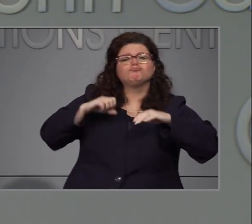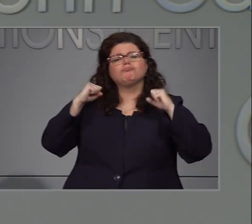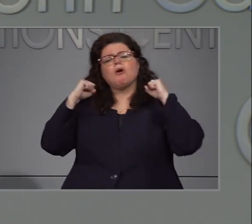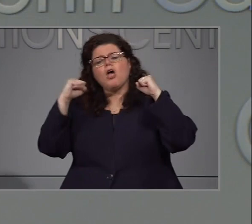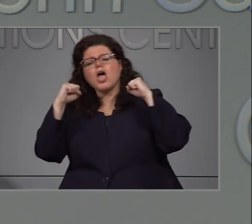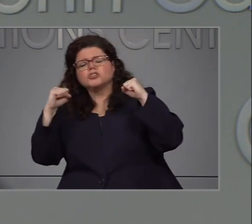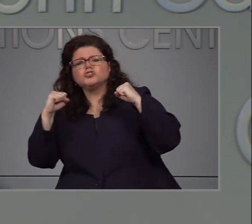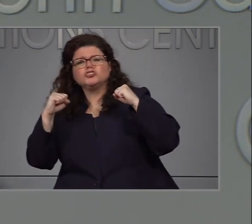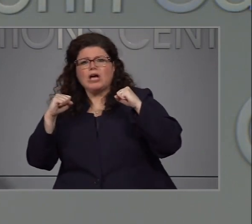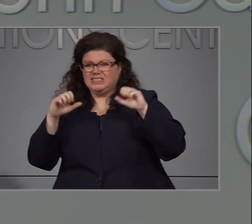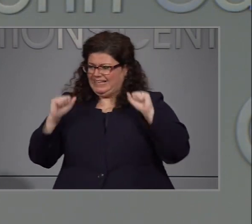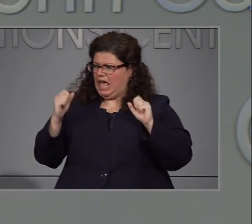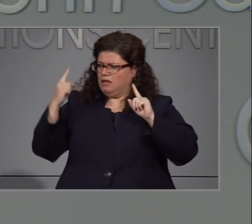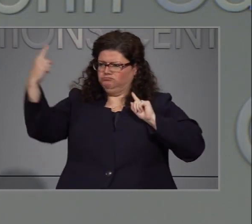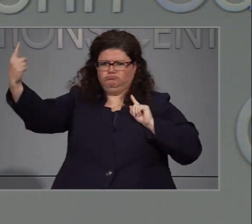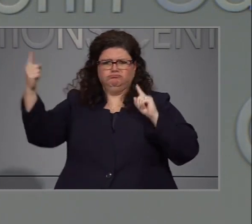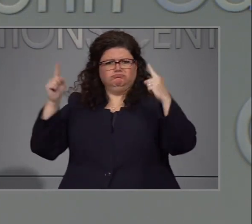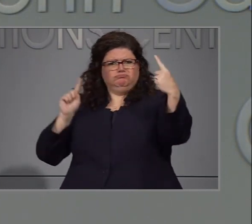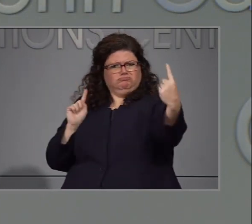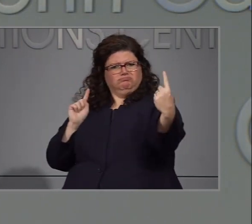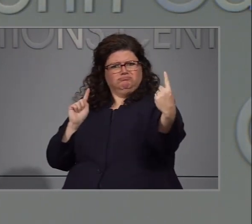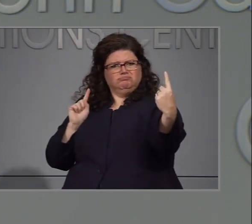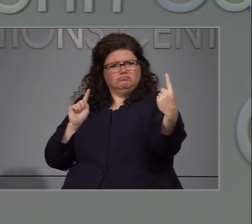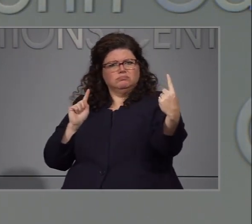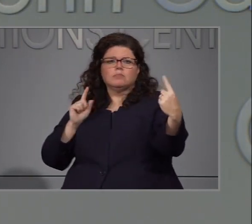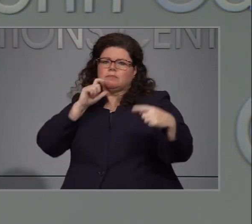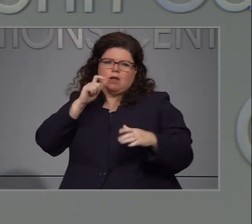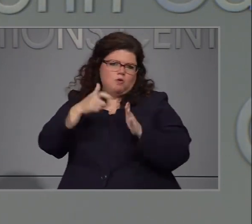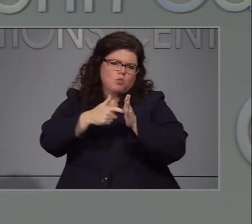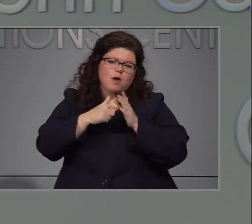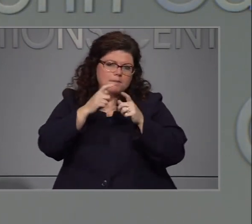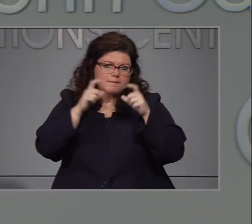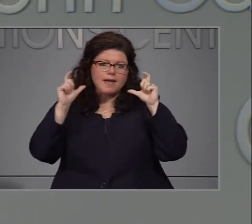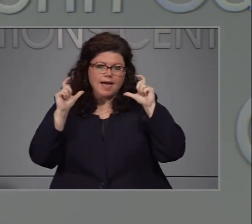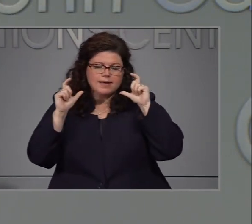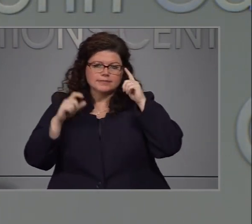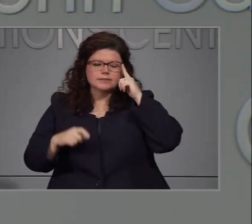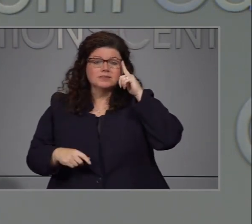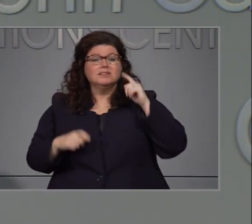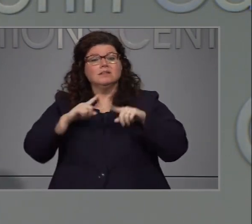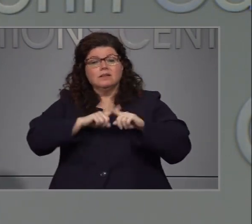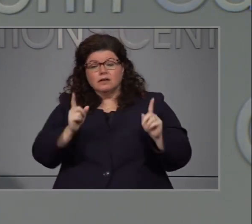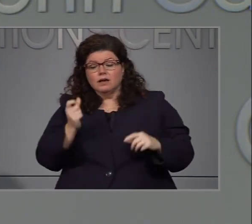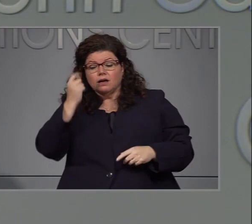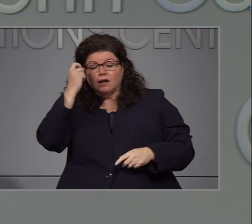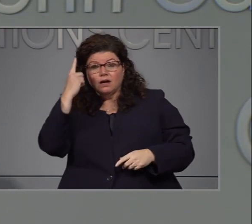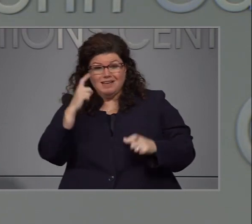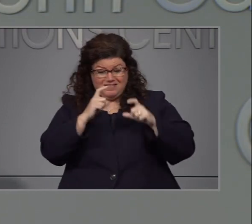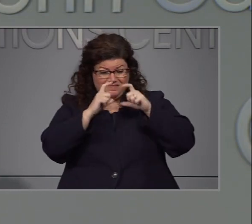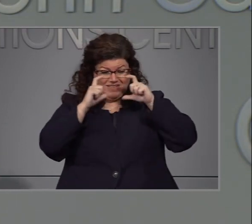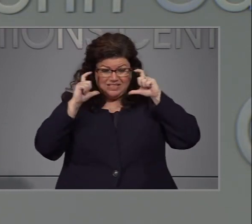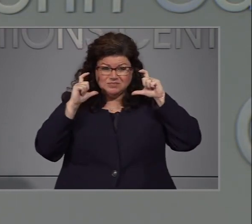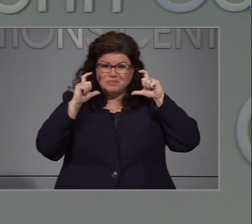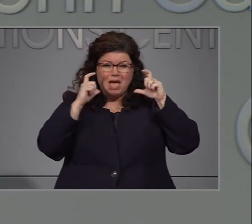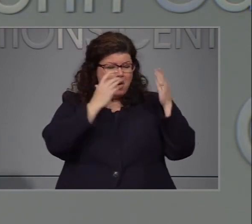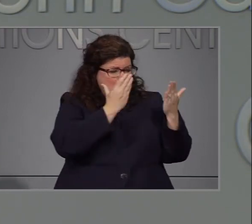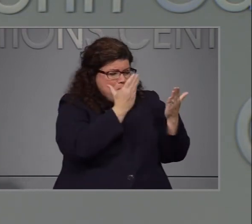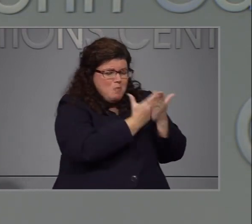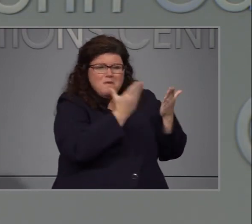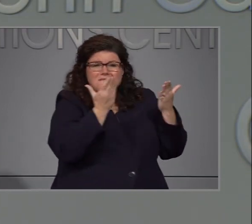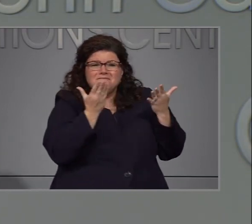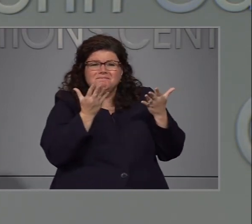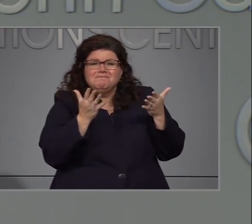otros. Hay preponderante evidencia que está aumentando semana con semana y demuestra que llevar un cubrebocas